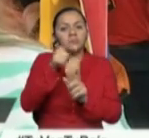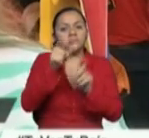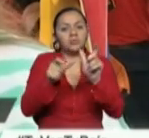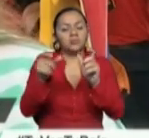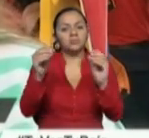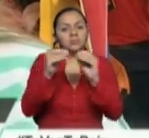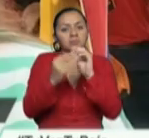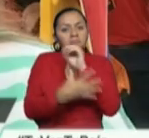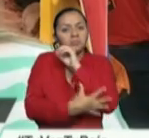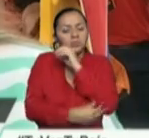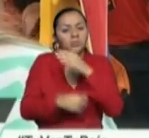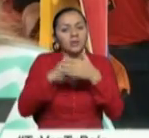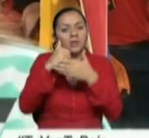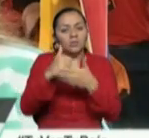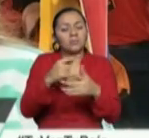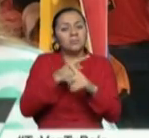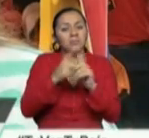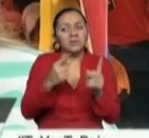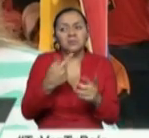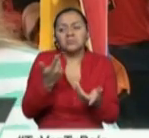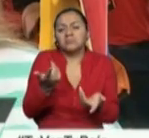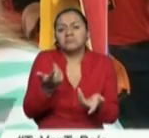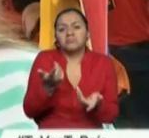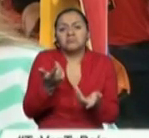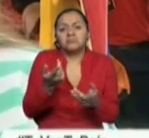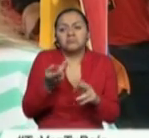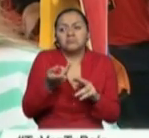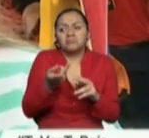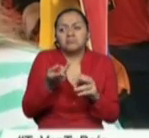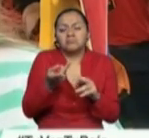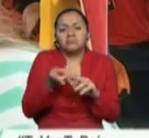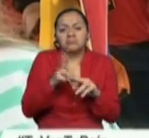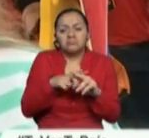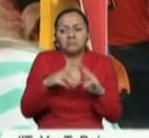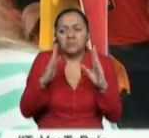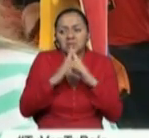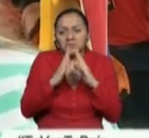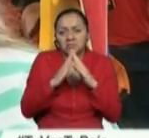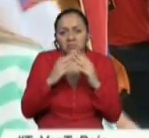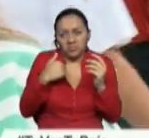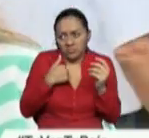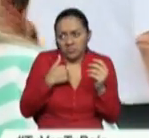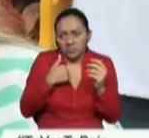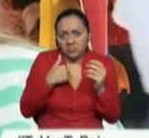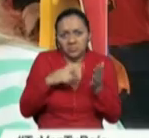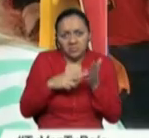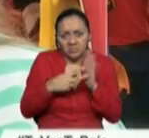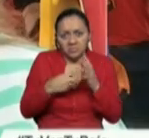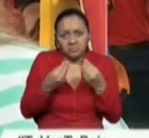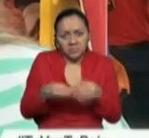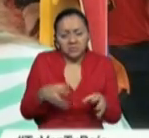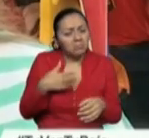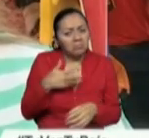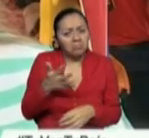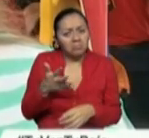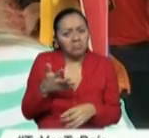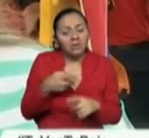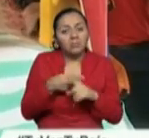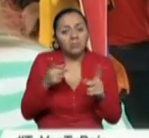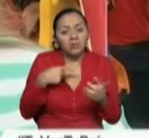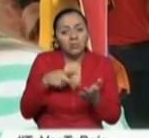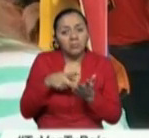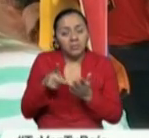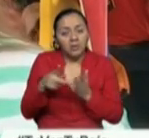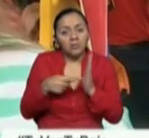humilde pobre y no nos afecta esa a la gente pobre no nos afecta y y todo lo que si pagamos